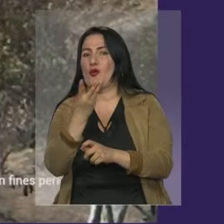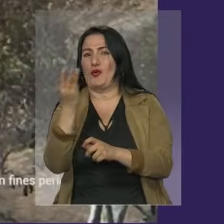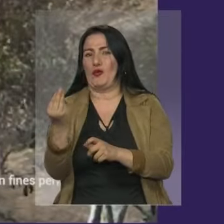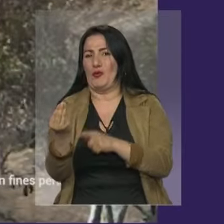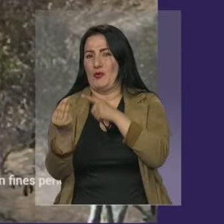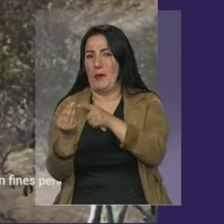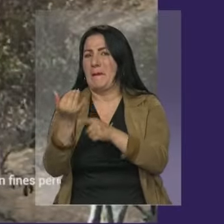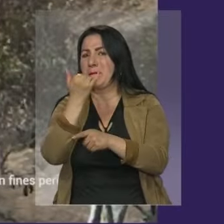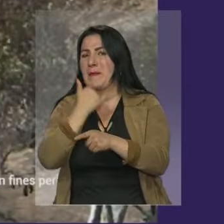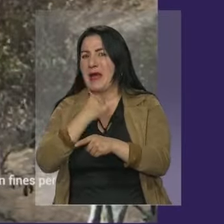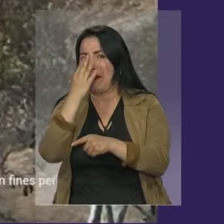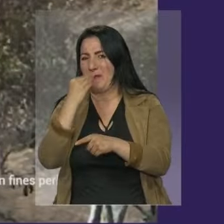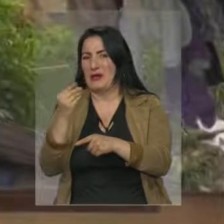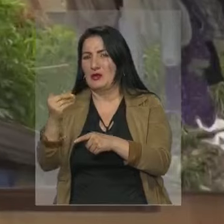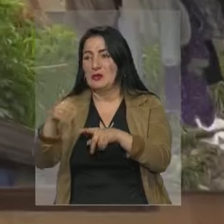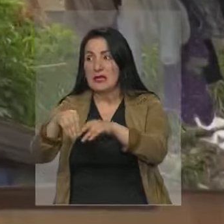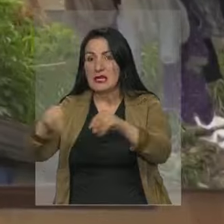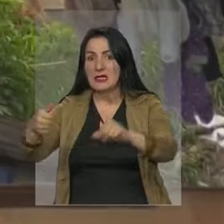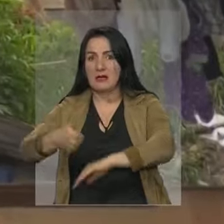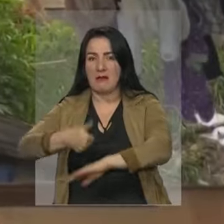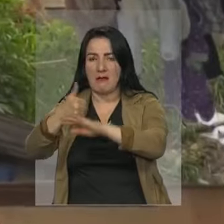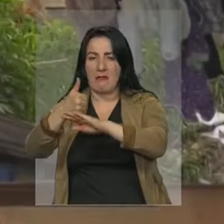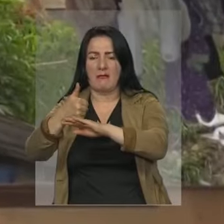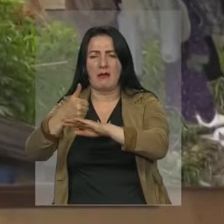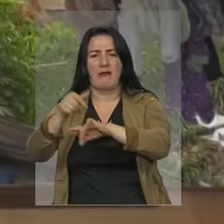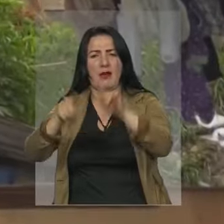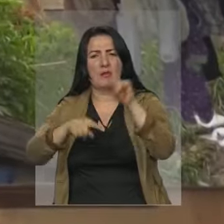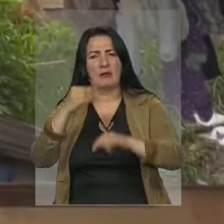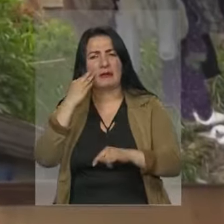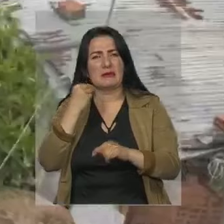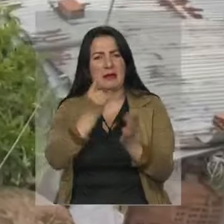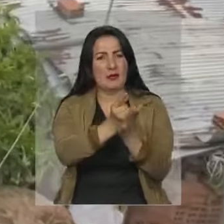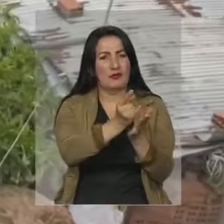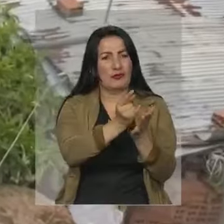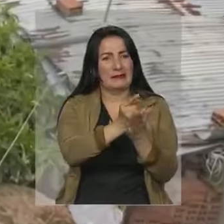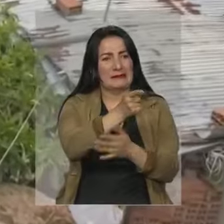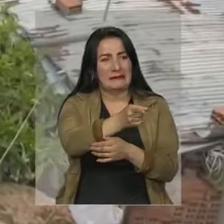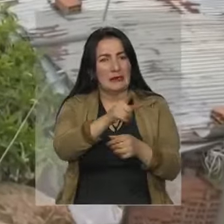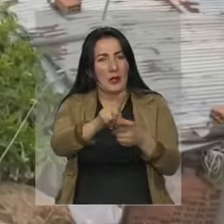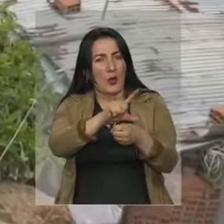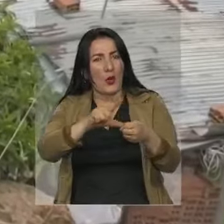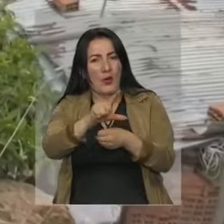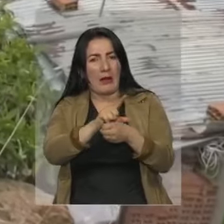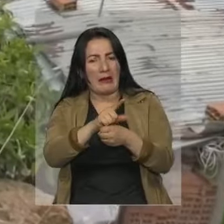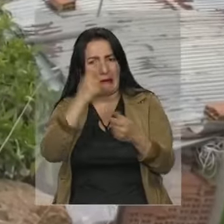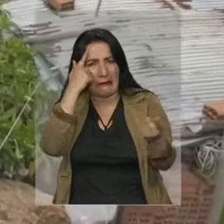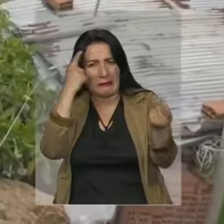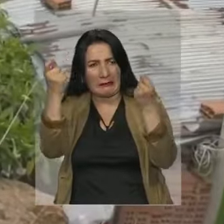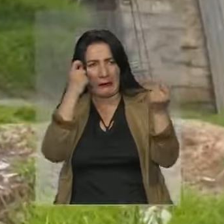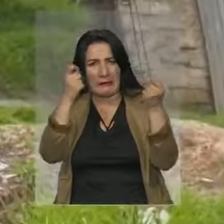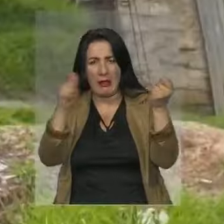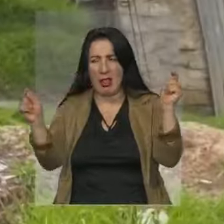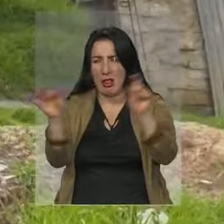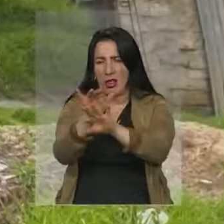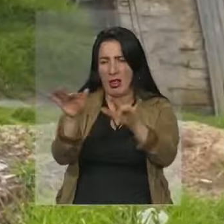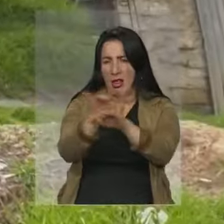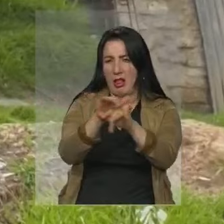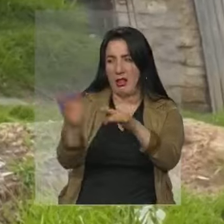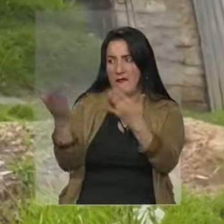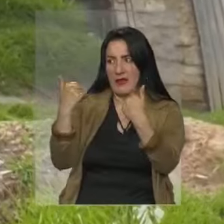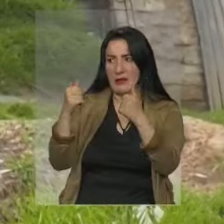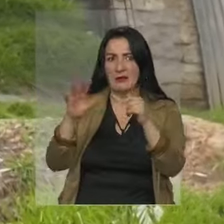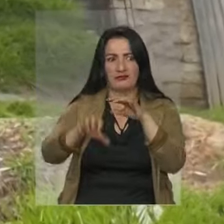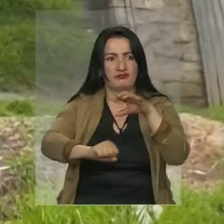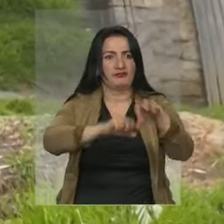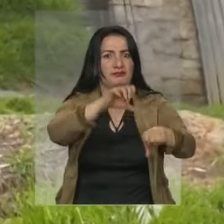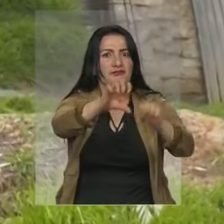banda delincuencial de tierreros. Para los expertos, esta localidad se convierte en una zona estratégica para engañar a las personas e